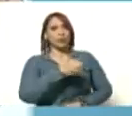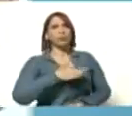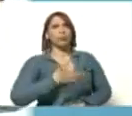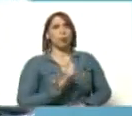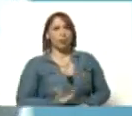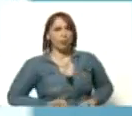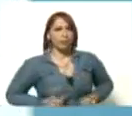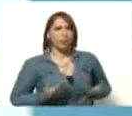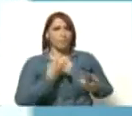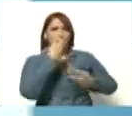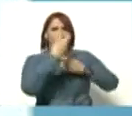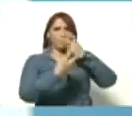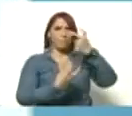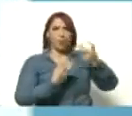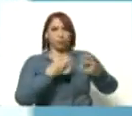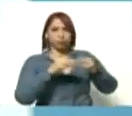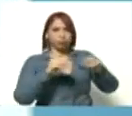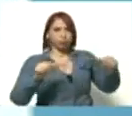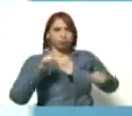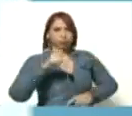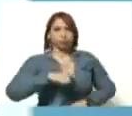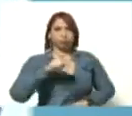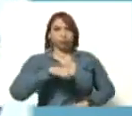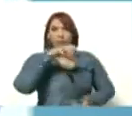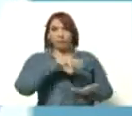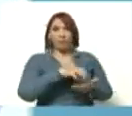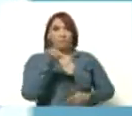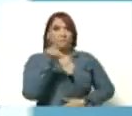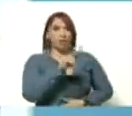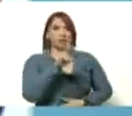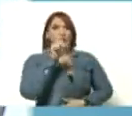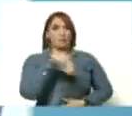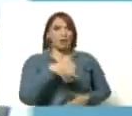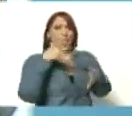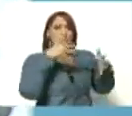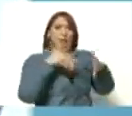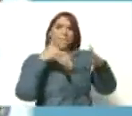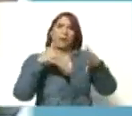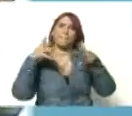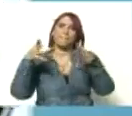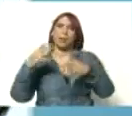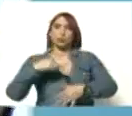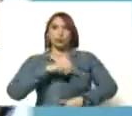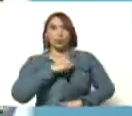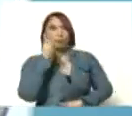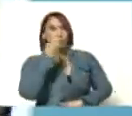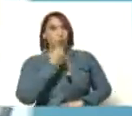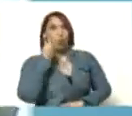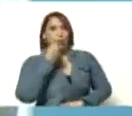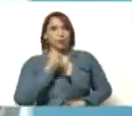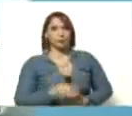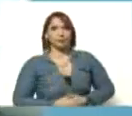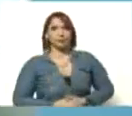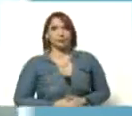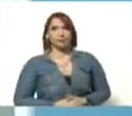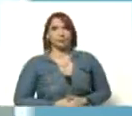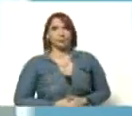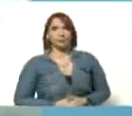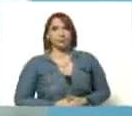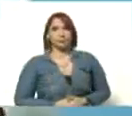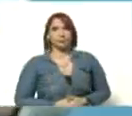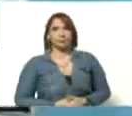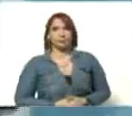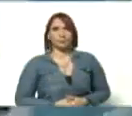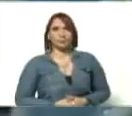al territorio la necesidad del Estado venezolano y orientar pues a nuestros jóvenes para que en